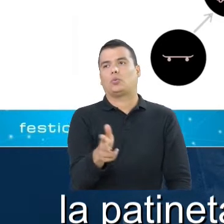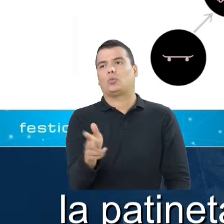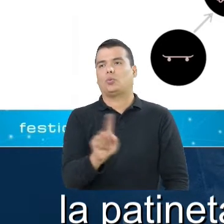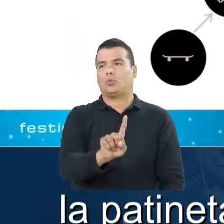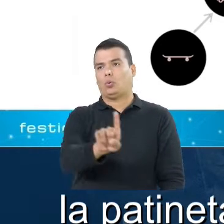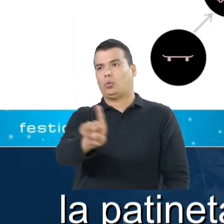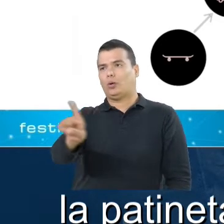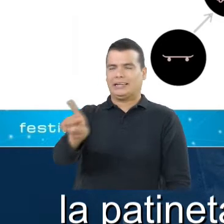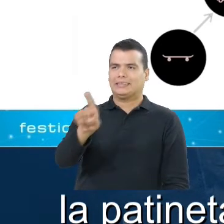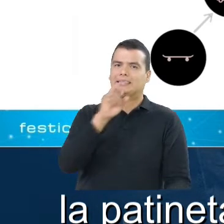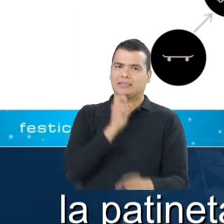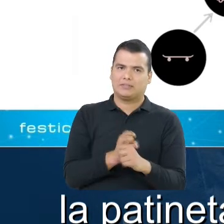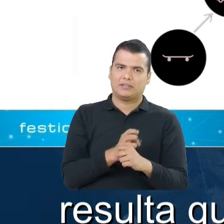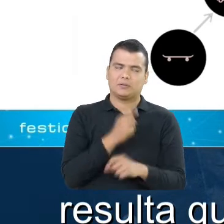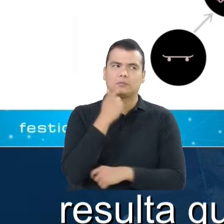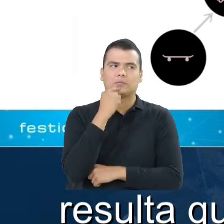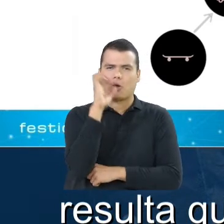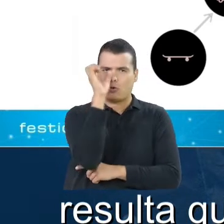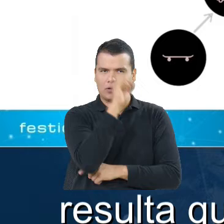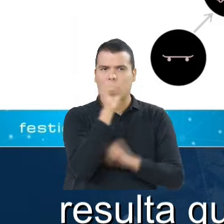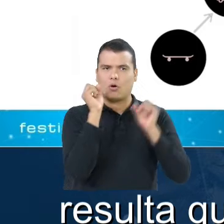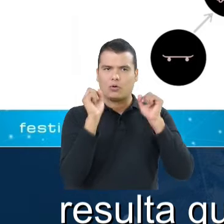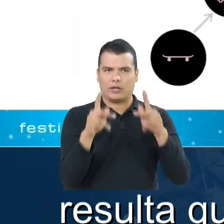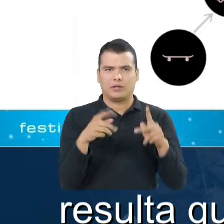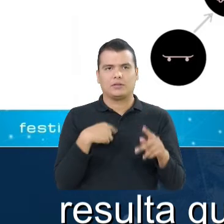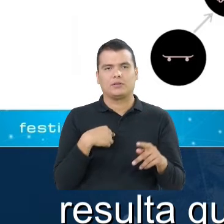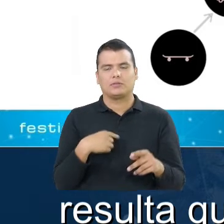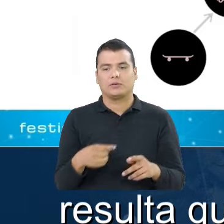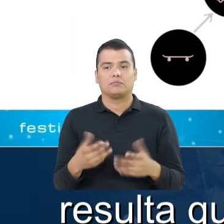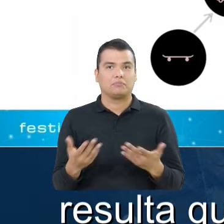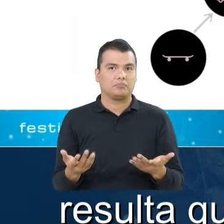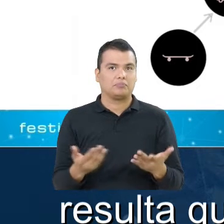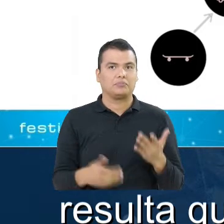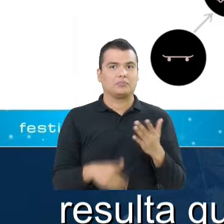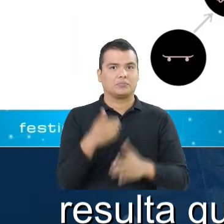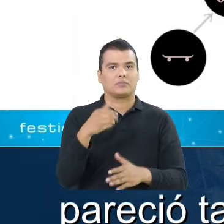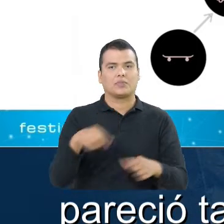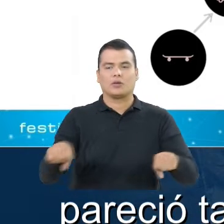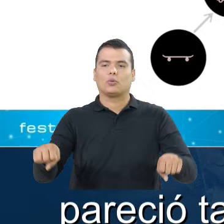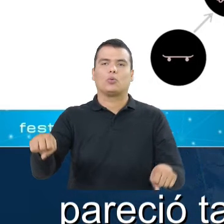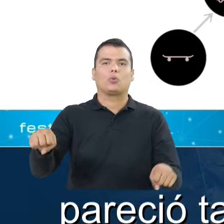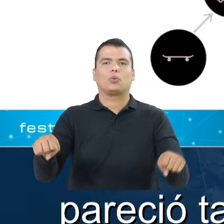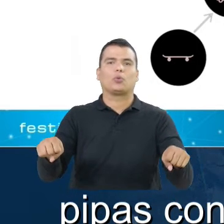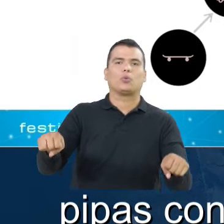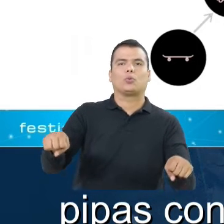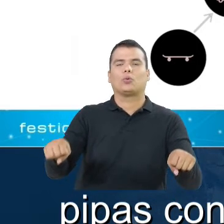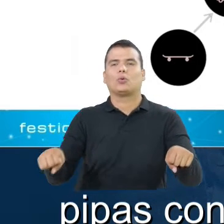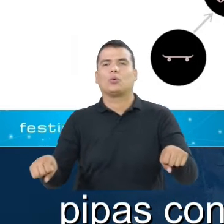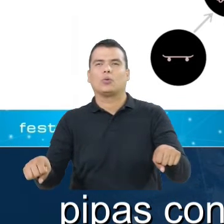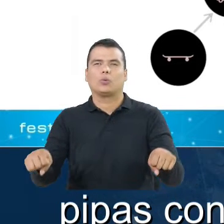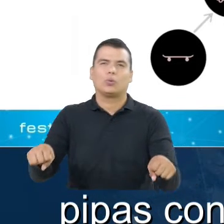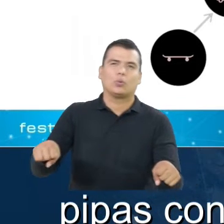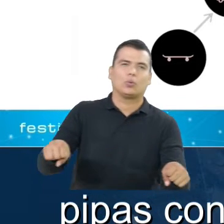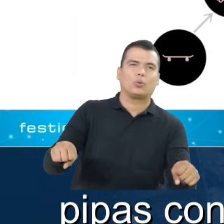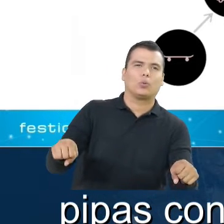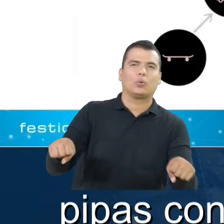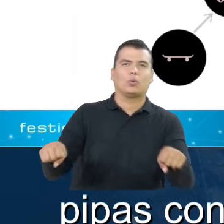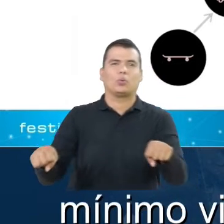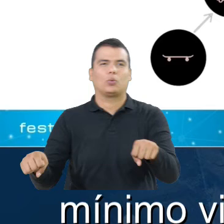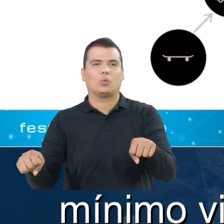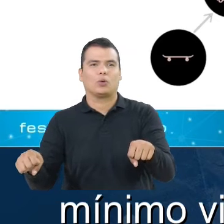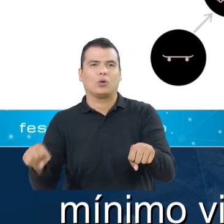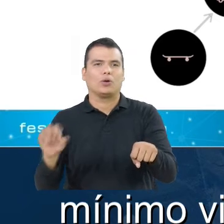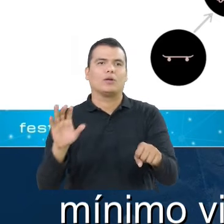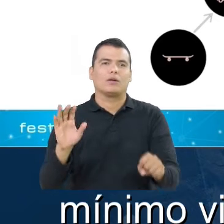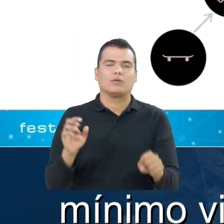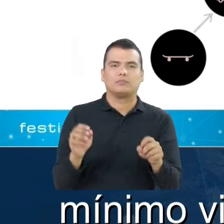fácil. Entonces yo con ese feedback construyo un segundo producto mínimo viable, que es ponerle un manubrio, que en el caso que ya conocemos es un scooter.